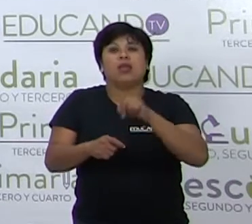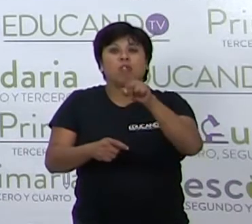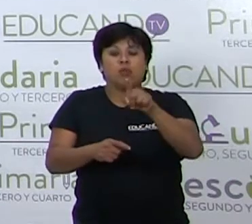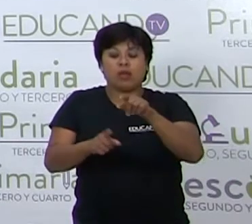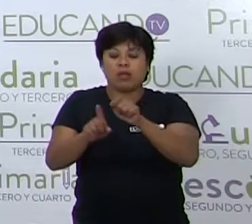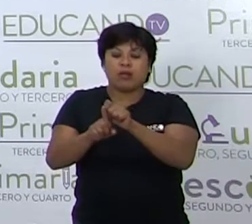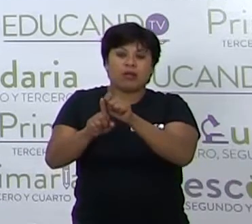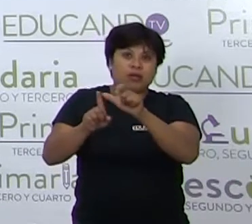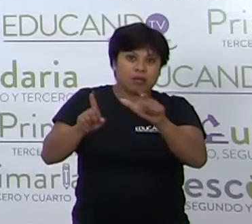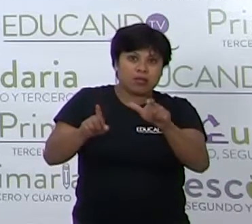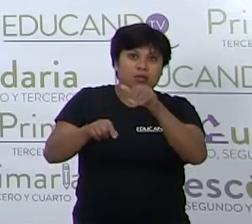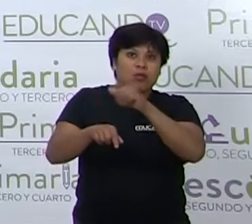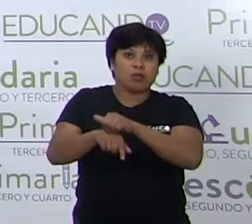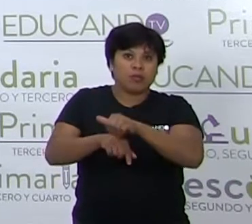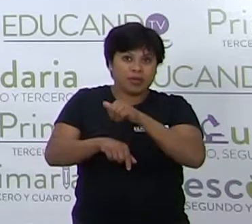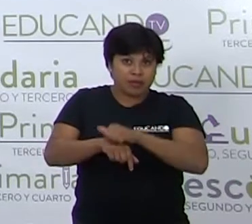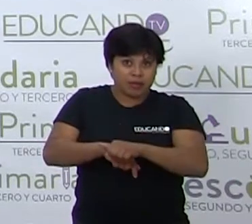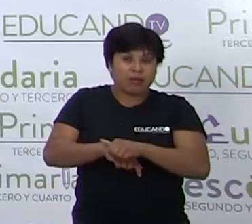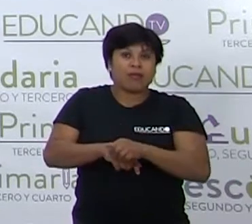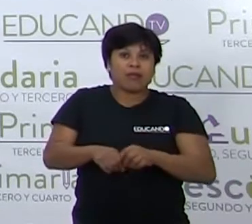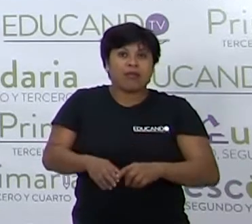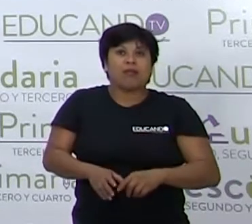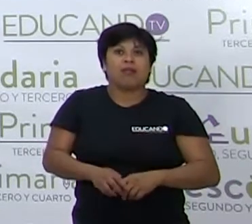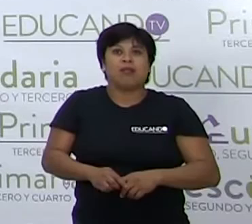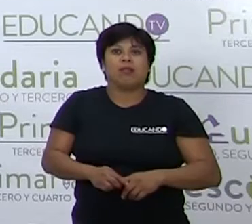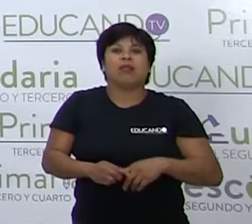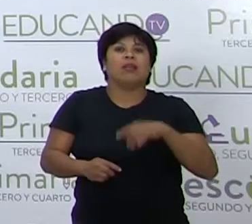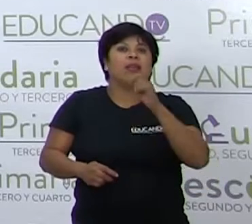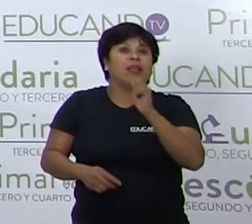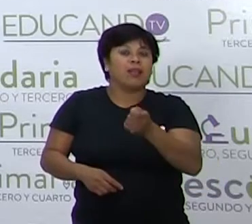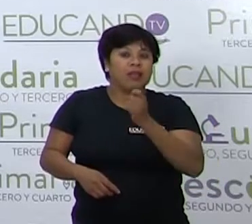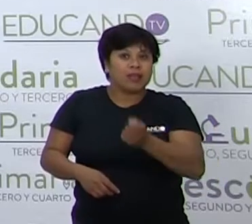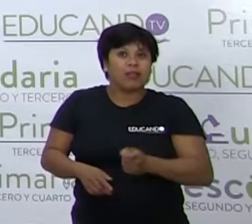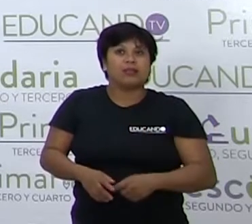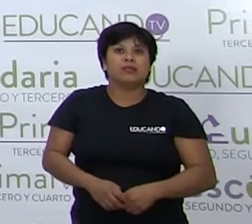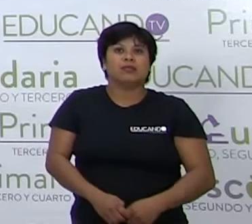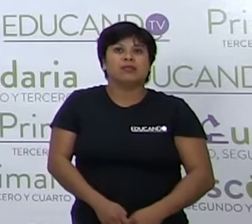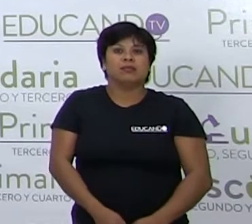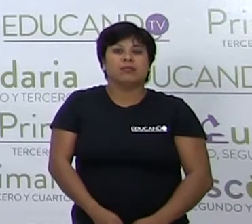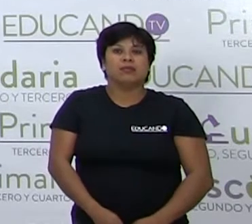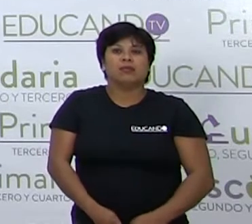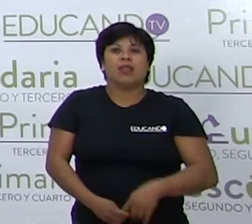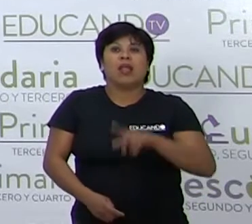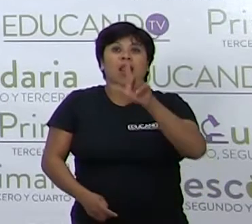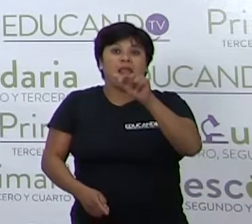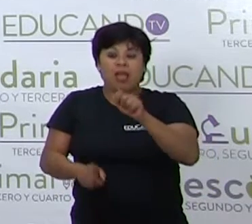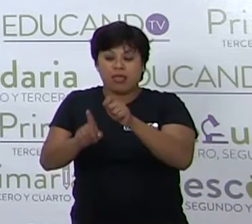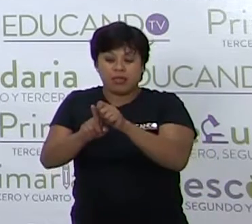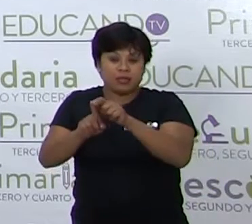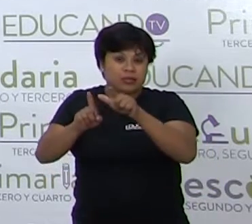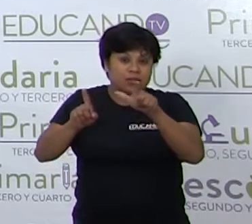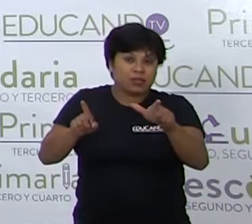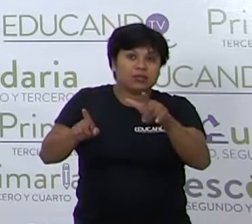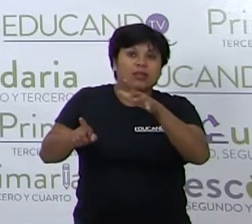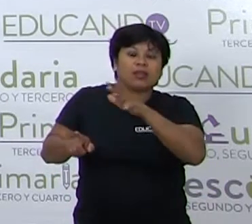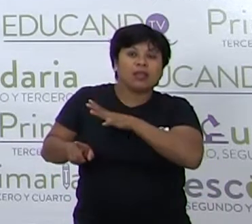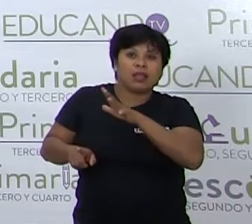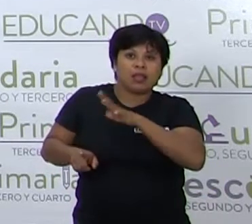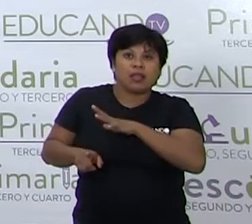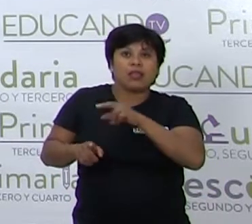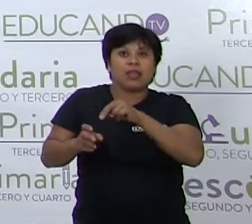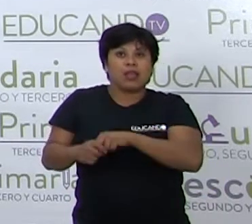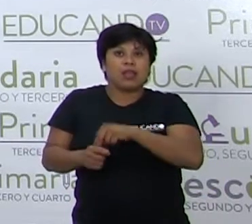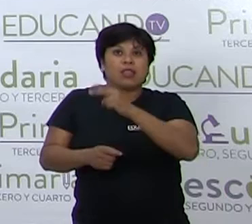recta numérica la determina la distancia que existe entre